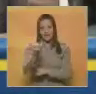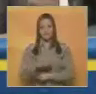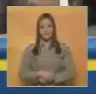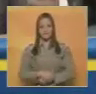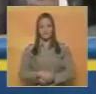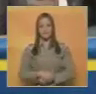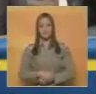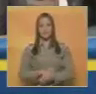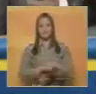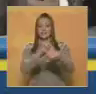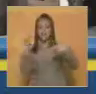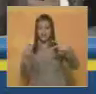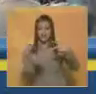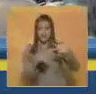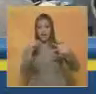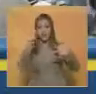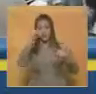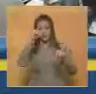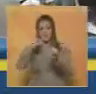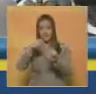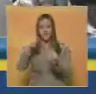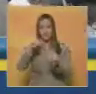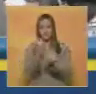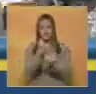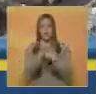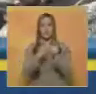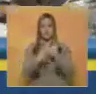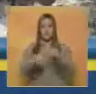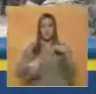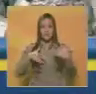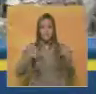que lleva a cabo el Instituto Municipal de la Juventud para incentivar a los